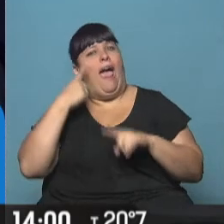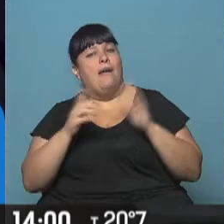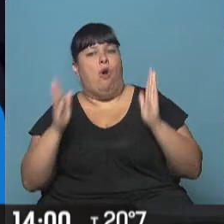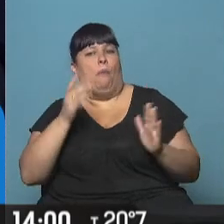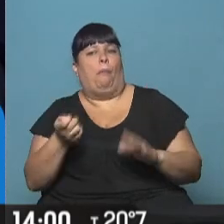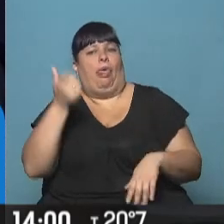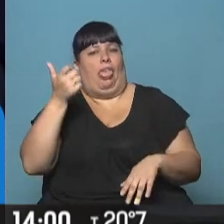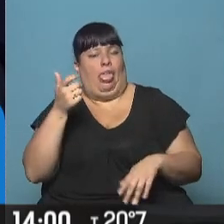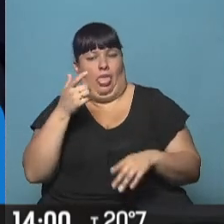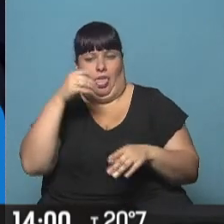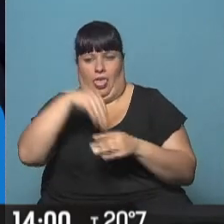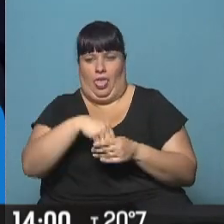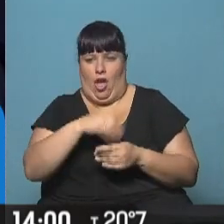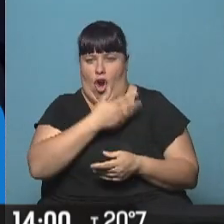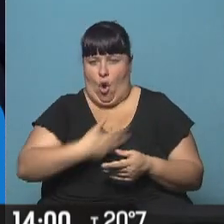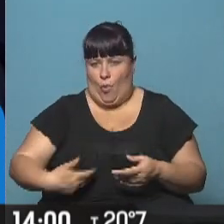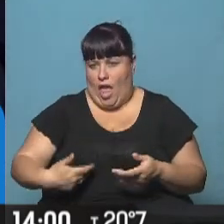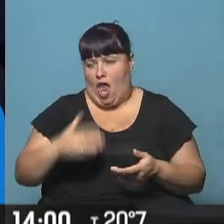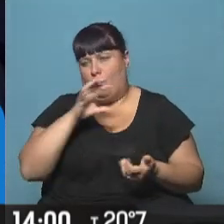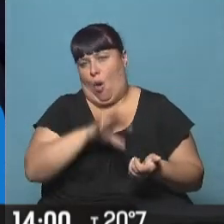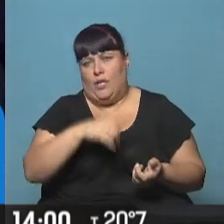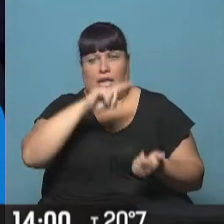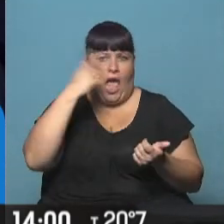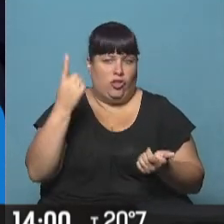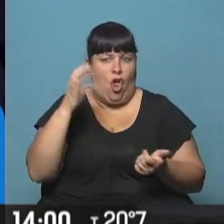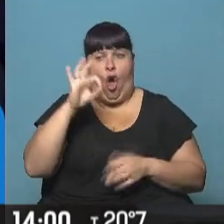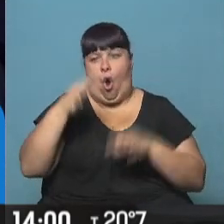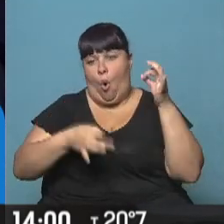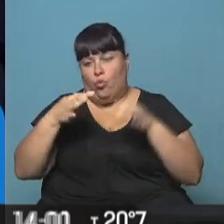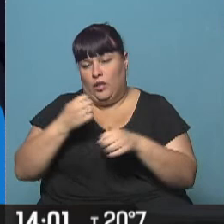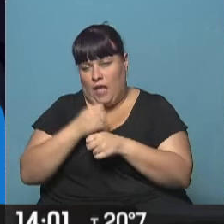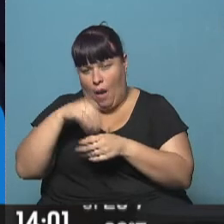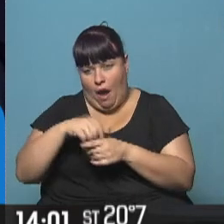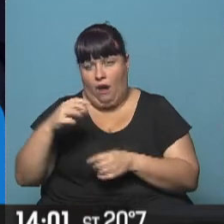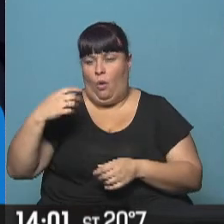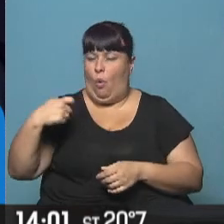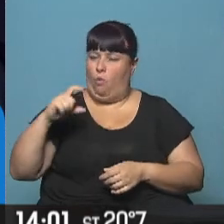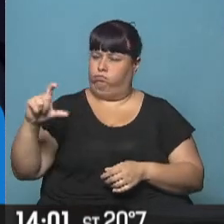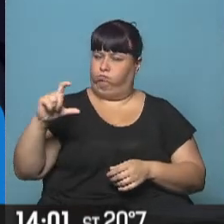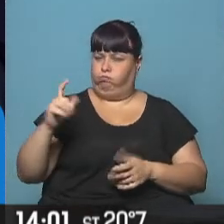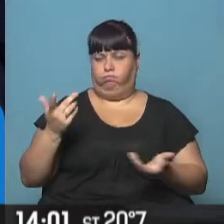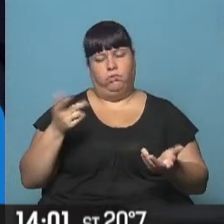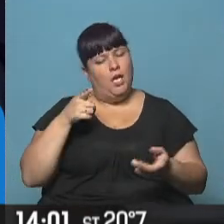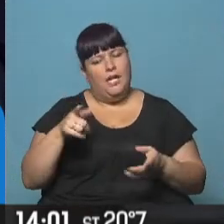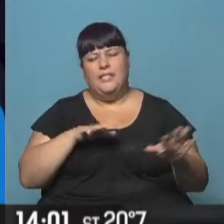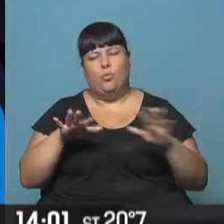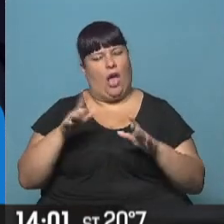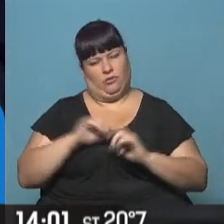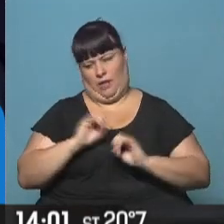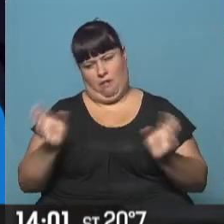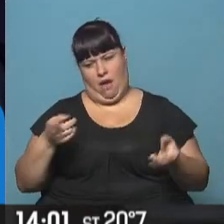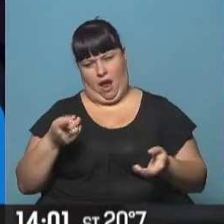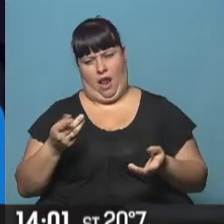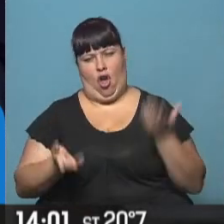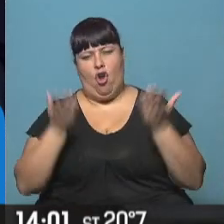periodo corto de tiempo por la administración provincial, nacional o por la justicia, que son situaciones totalmente injustas